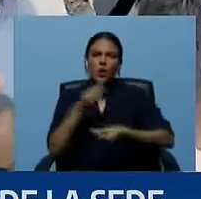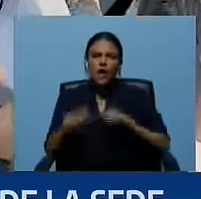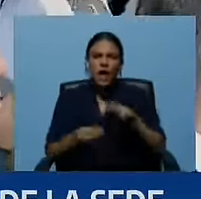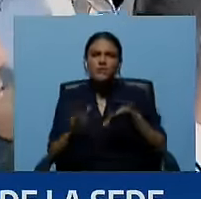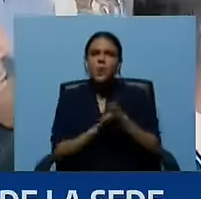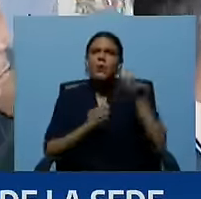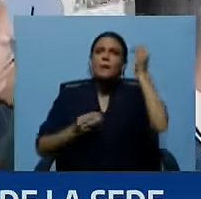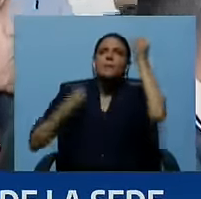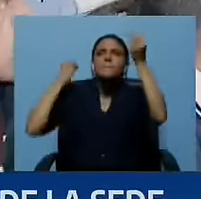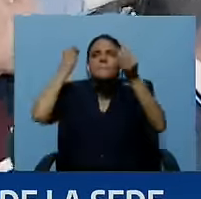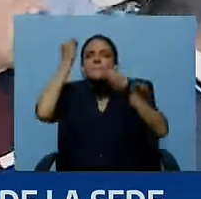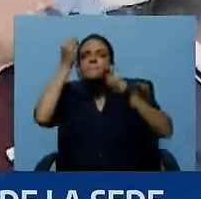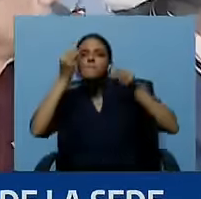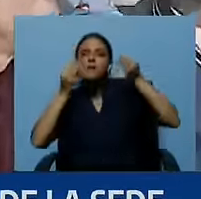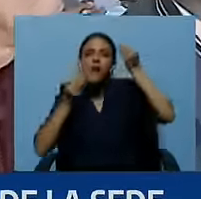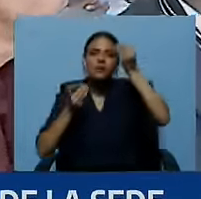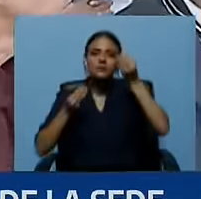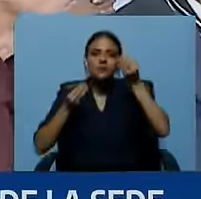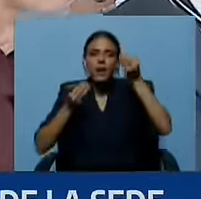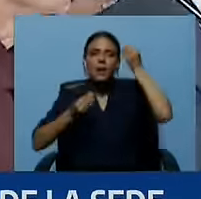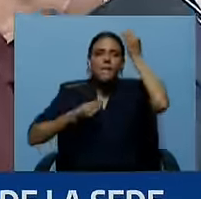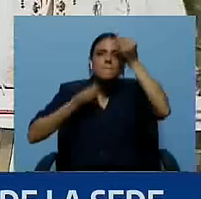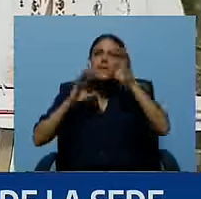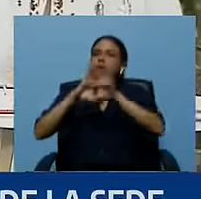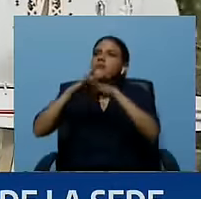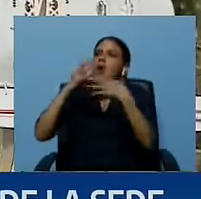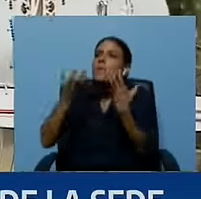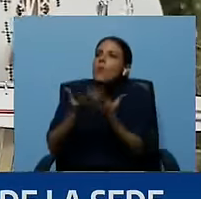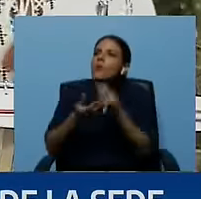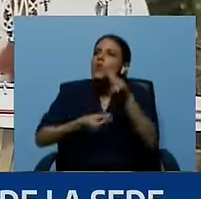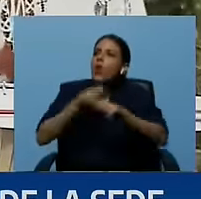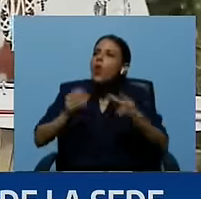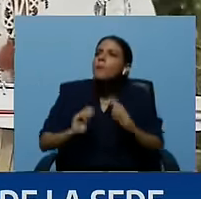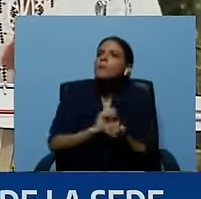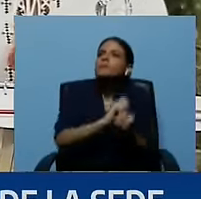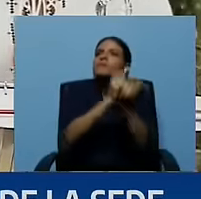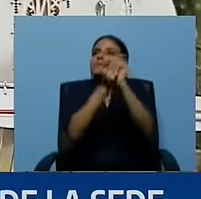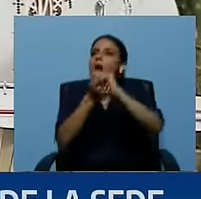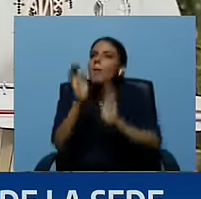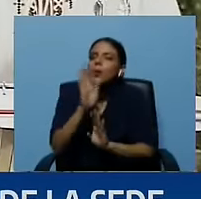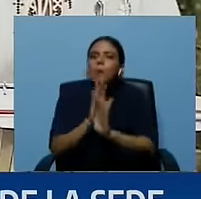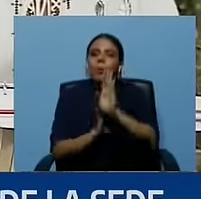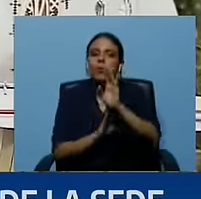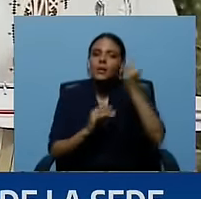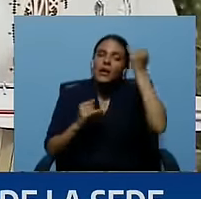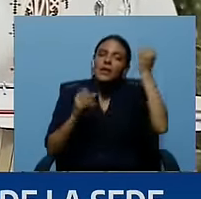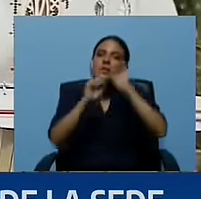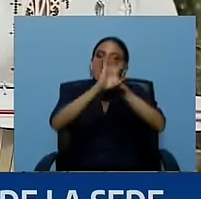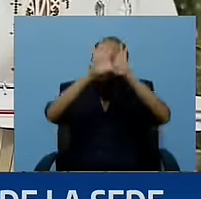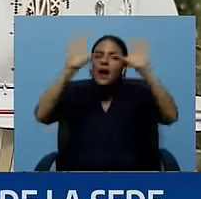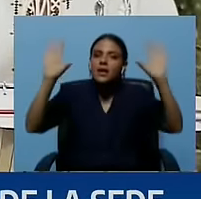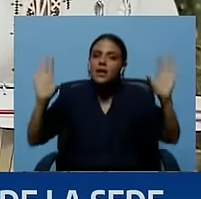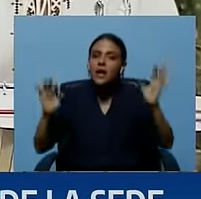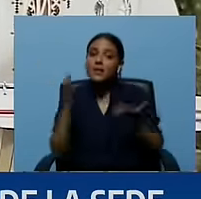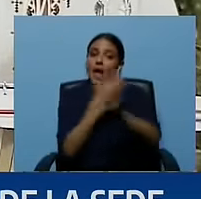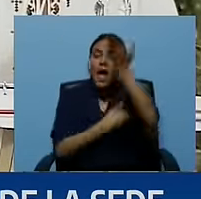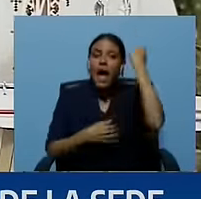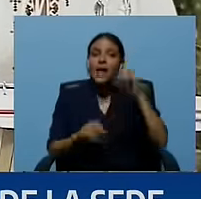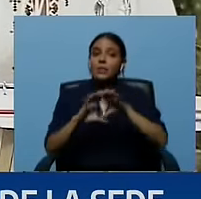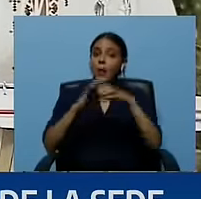filosofar. Así es. Pensar el mundo. Imagínense ustedes el mundo